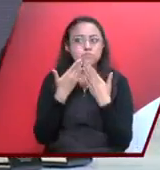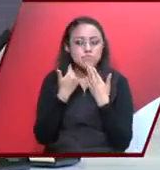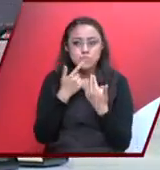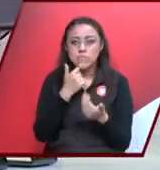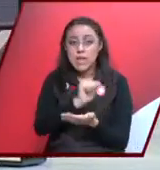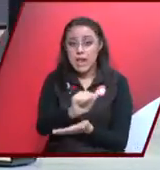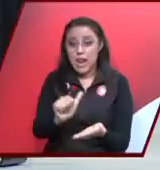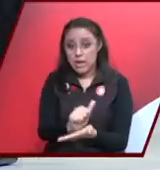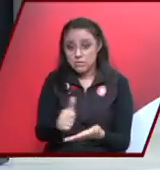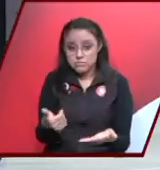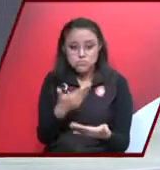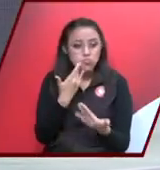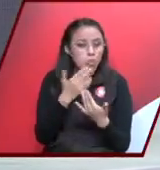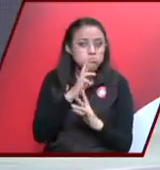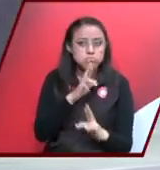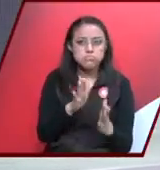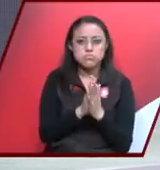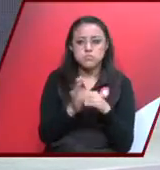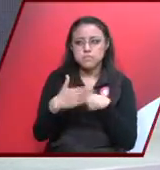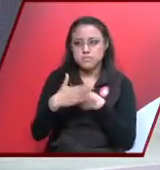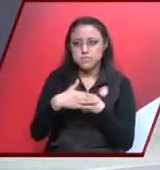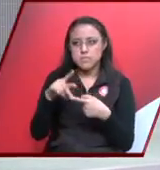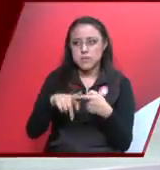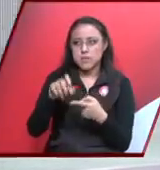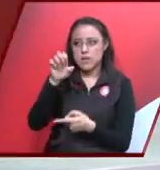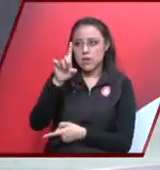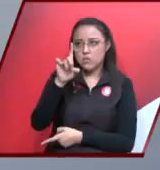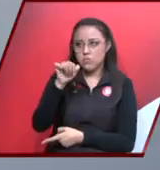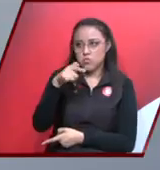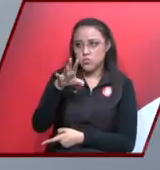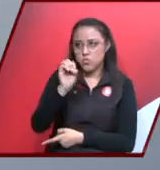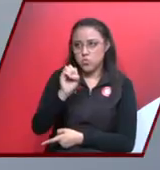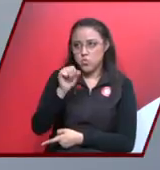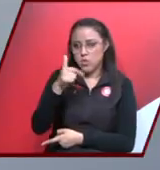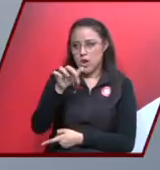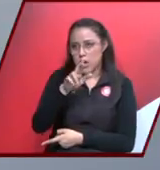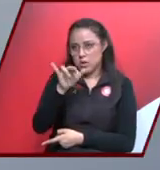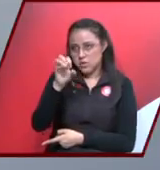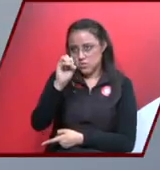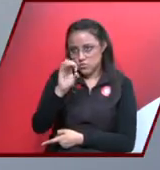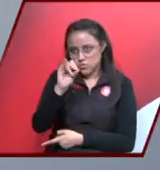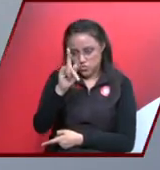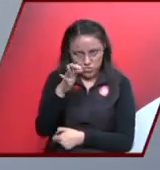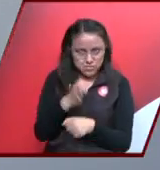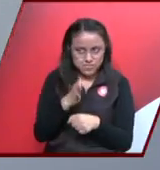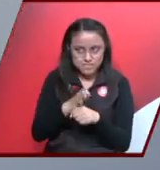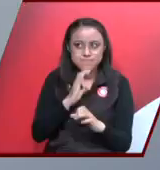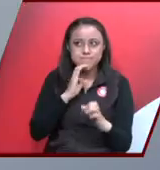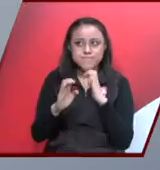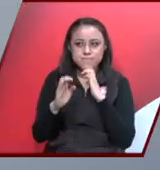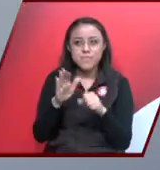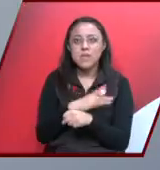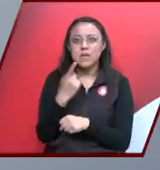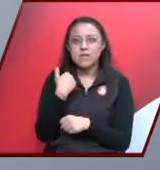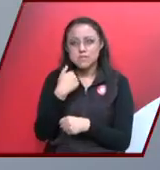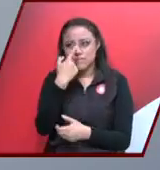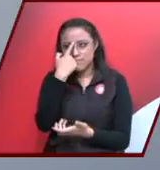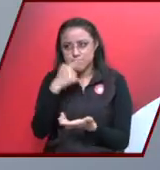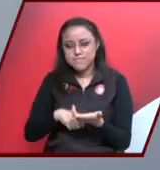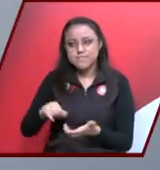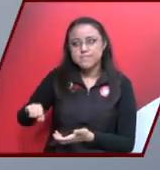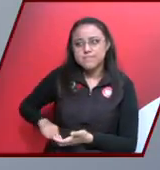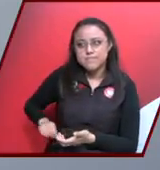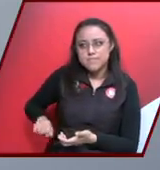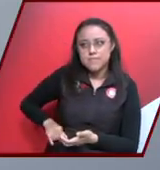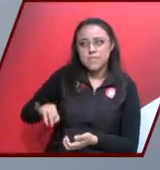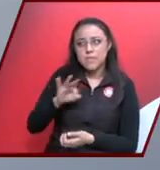acta y todo. ¿Podríamos pedir apoyo a Edmundo Garrido? Sí, al procurador. Claro que sí. En este momento me comunico con el procurador. Porque creo que aquí traemos algo muy